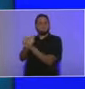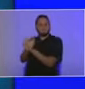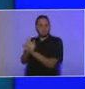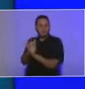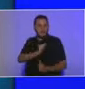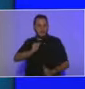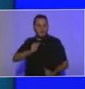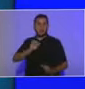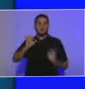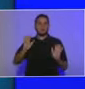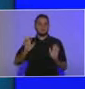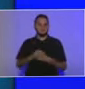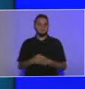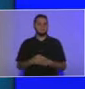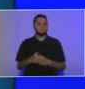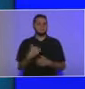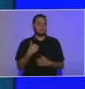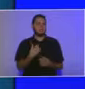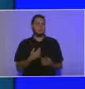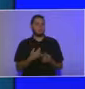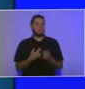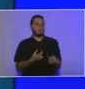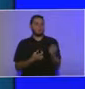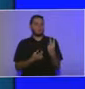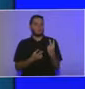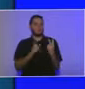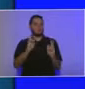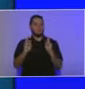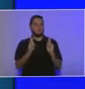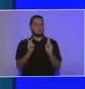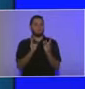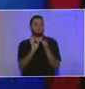de ambos figuras importantes de la policía hablando sobre el tema. Vamos a verlo.